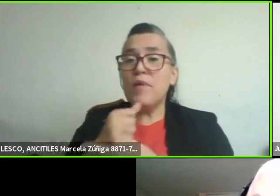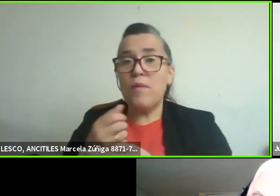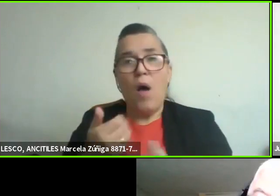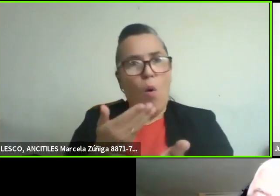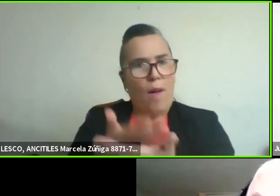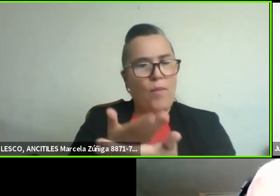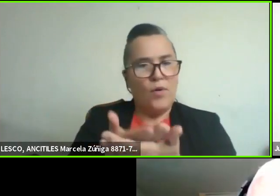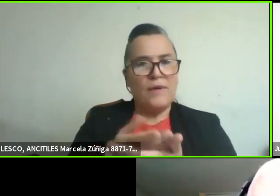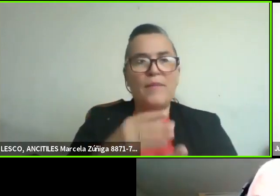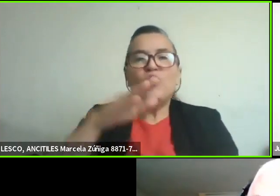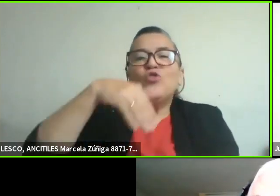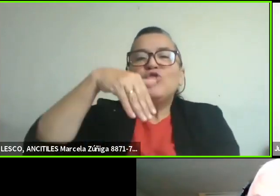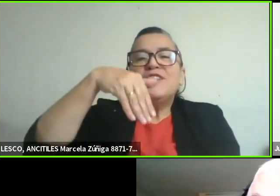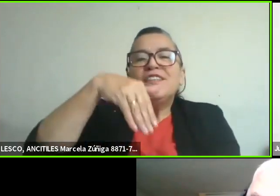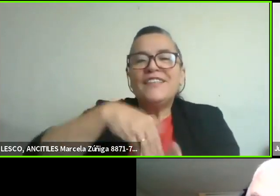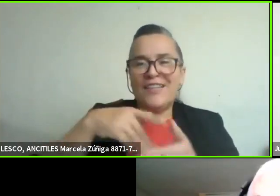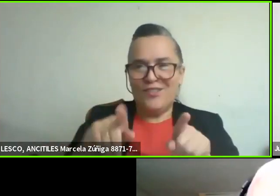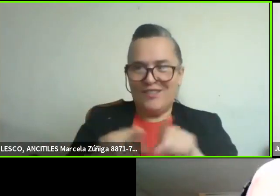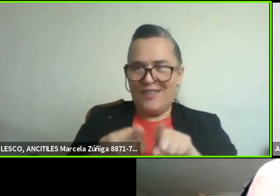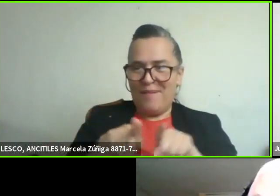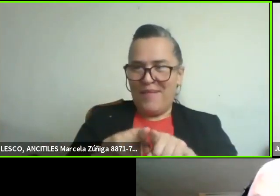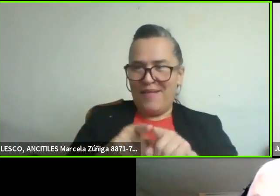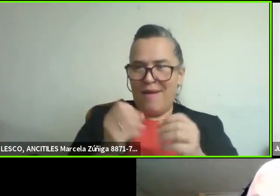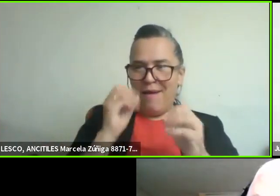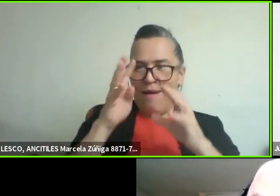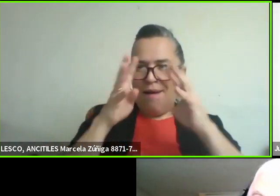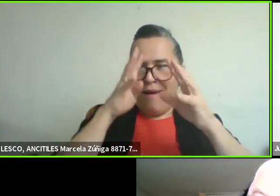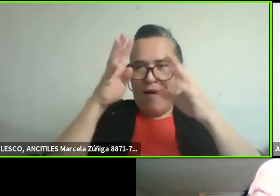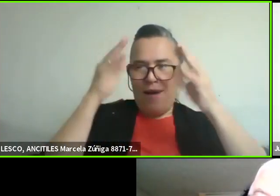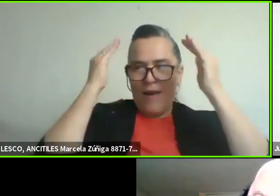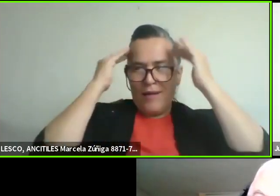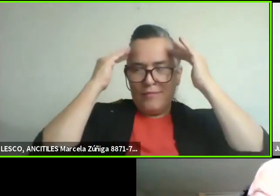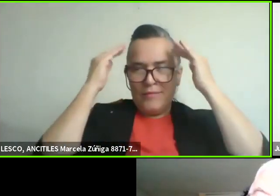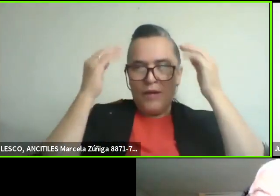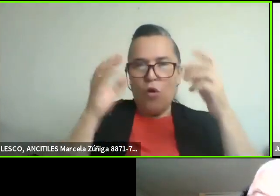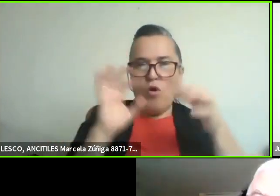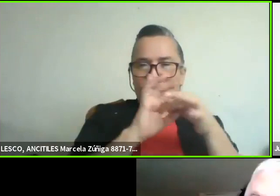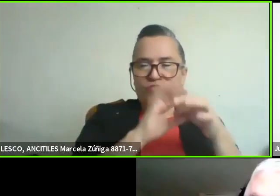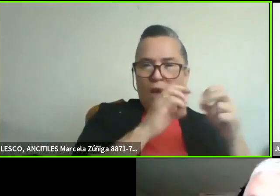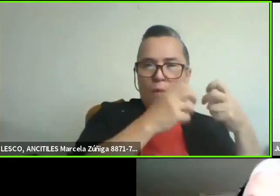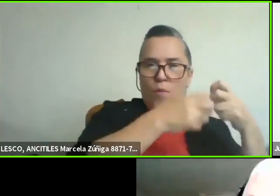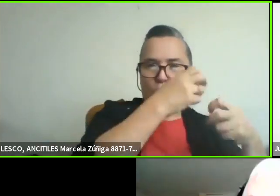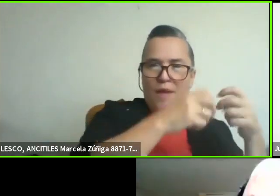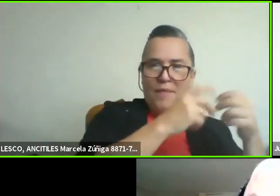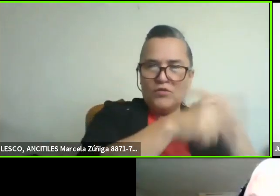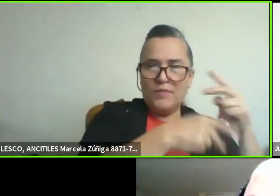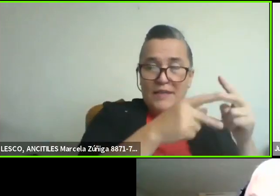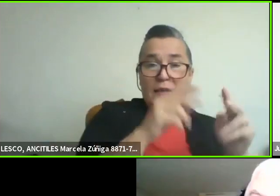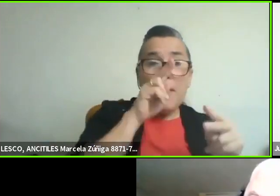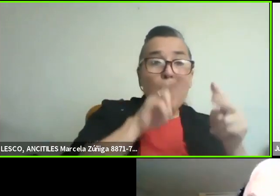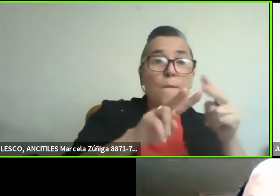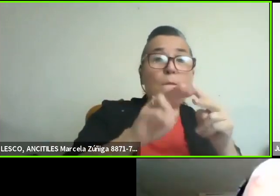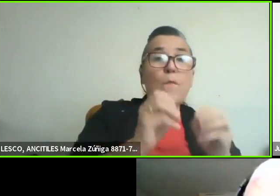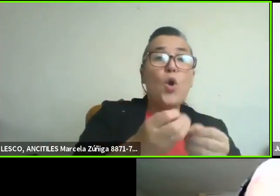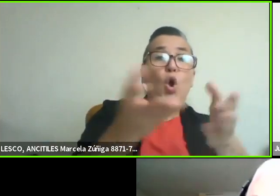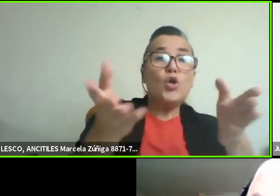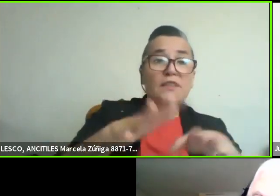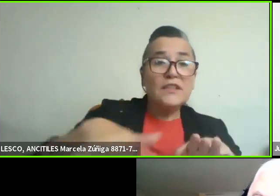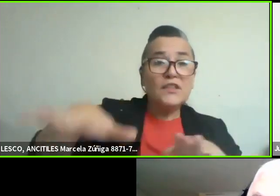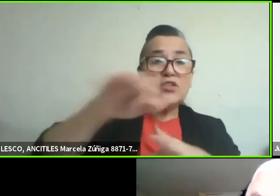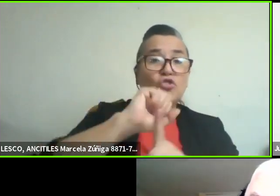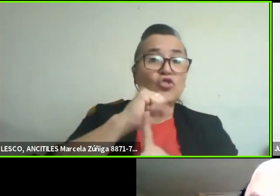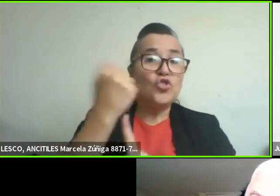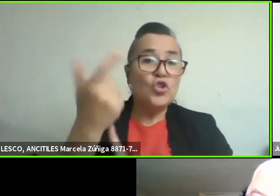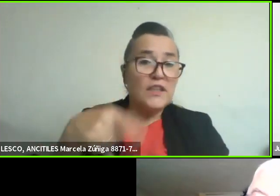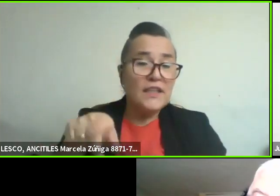de creación de conocimientos sobre los problemas de los países de proyección de ese conocimiento a la sociedad a la solución de los